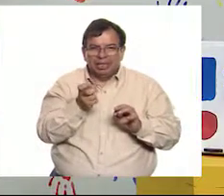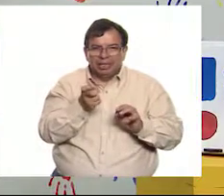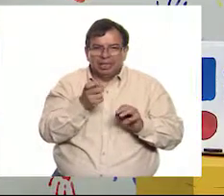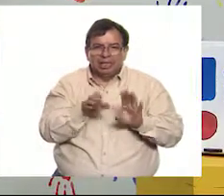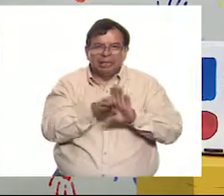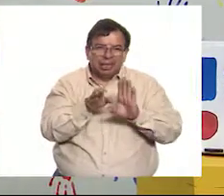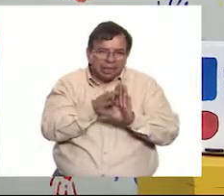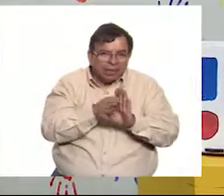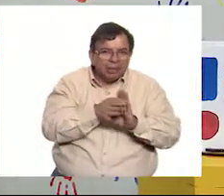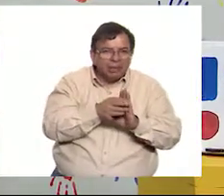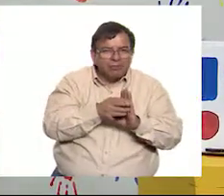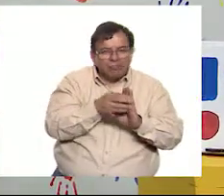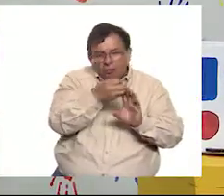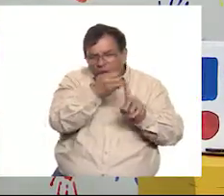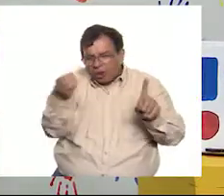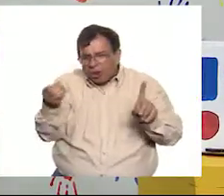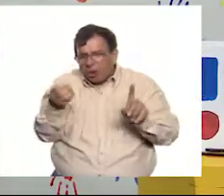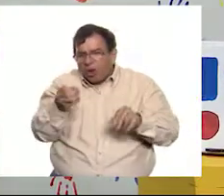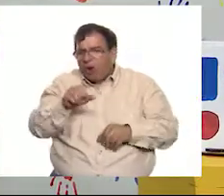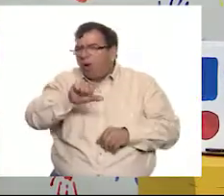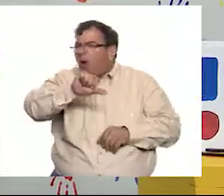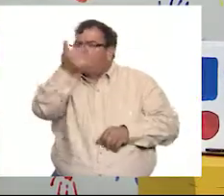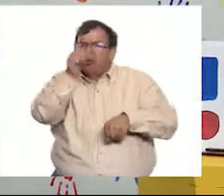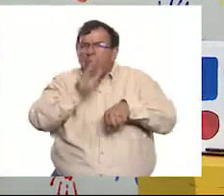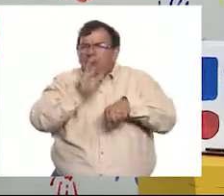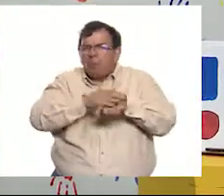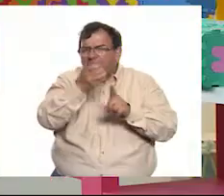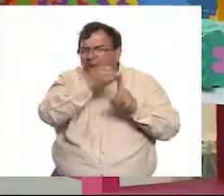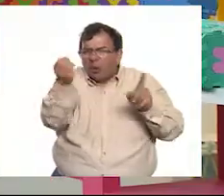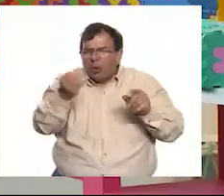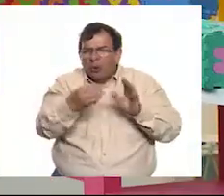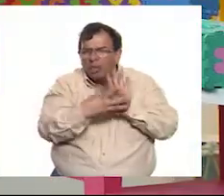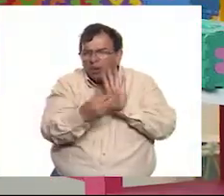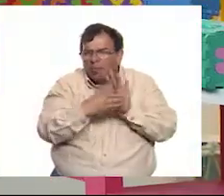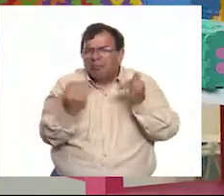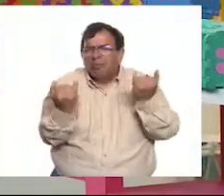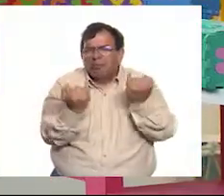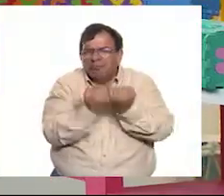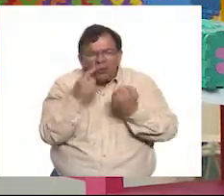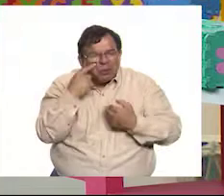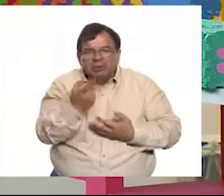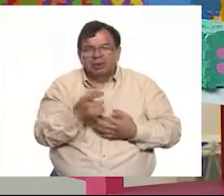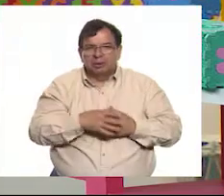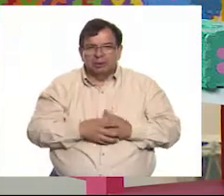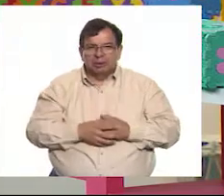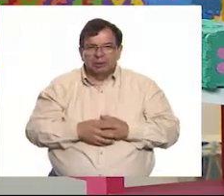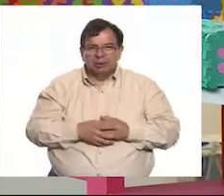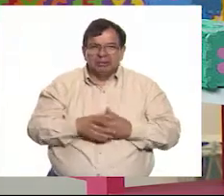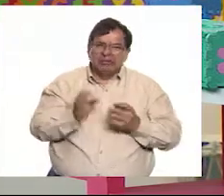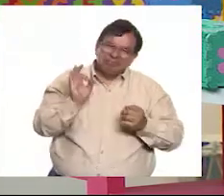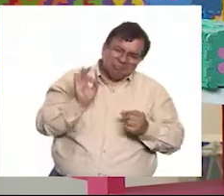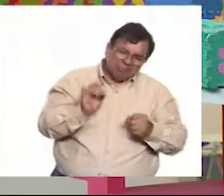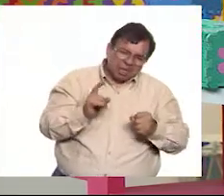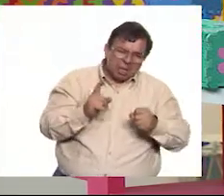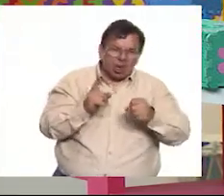estos patrones que estás diciendo. ¿Qué otros patrones alcanzaste a identificar? Yo creo que tiene que ver en el